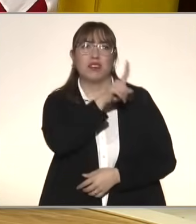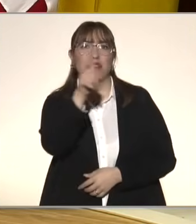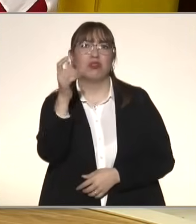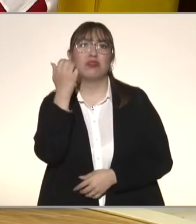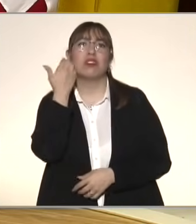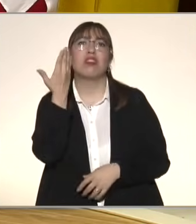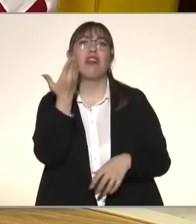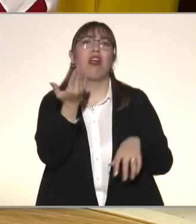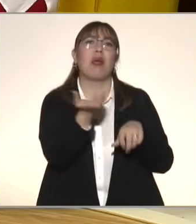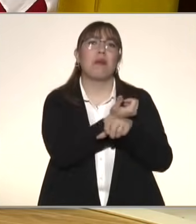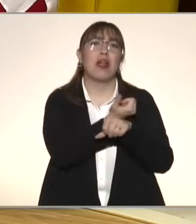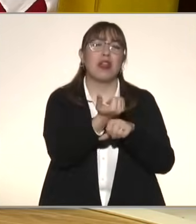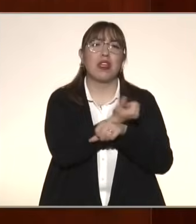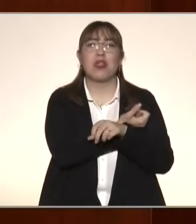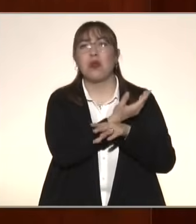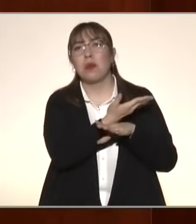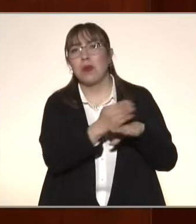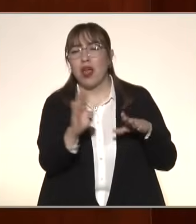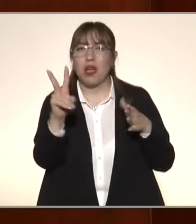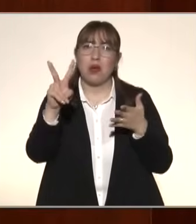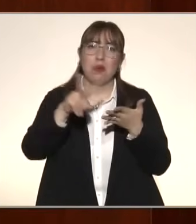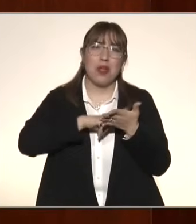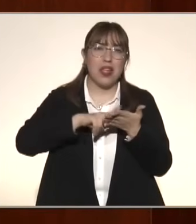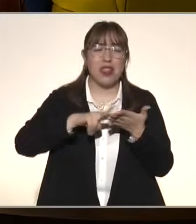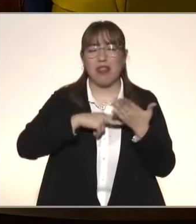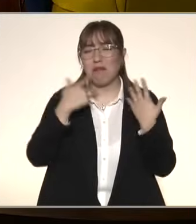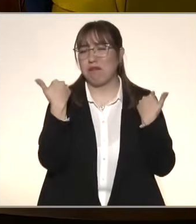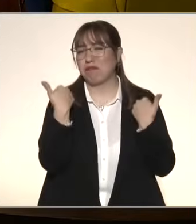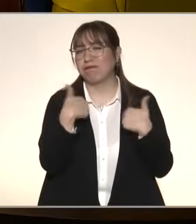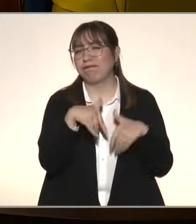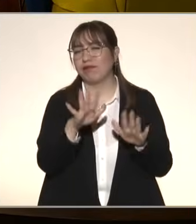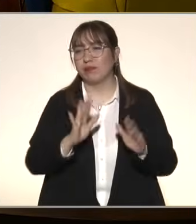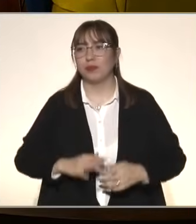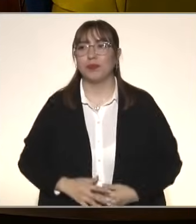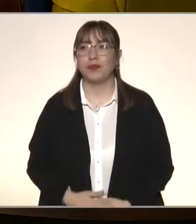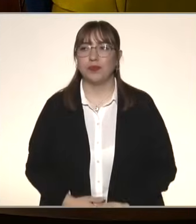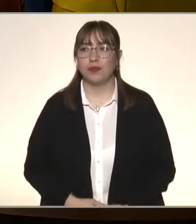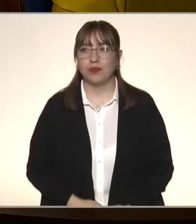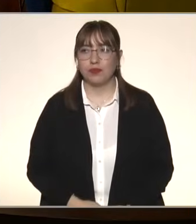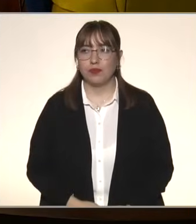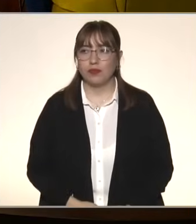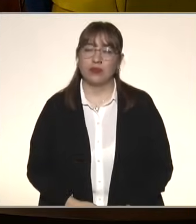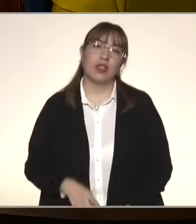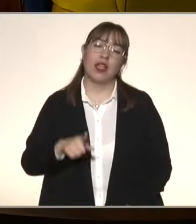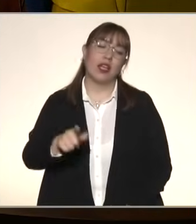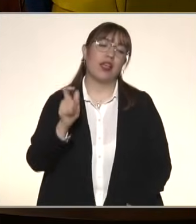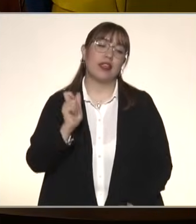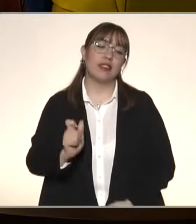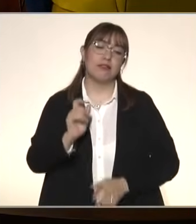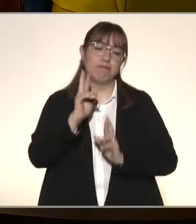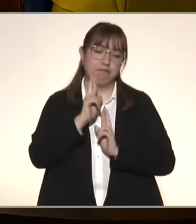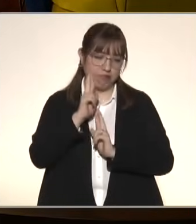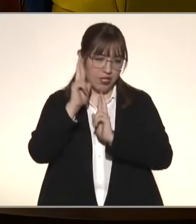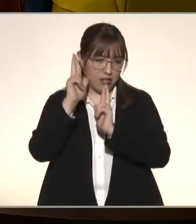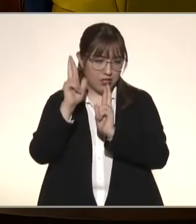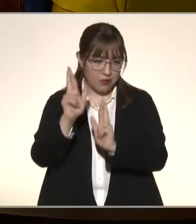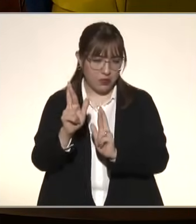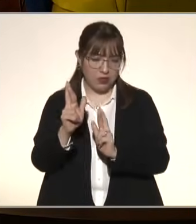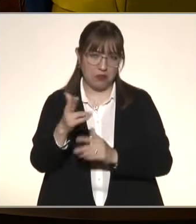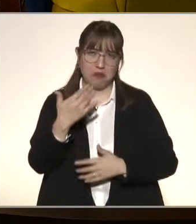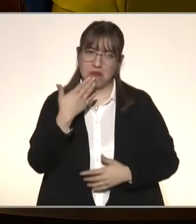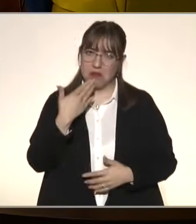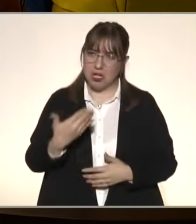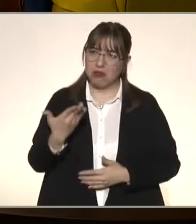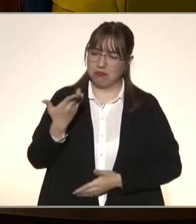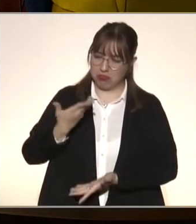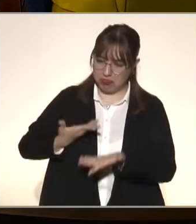en amarillo, o blanco, o verde. Esta parte de respeto y de ser flexibles y de